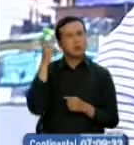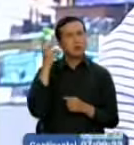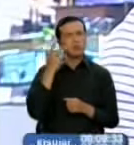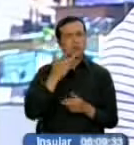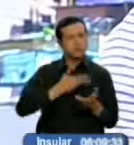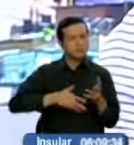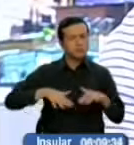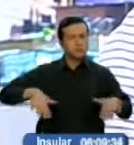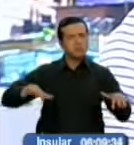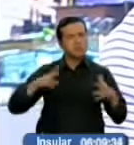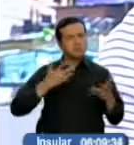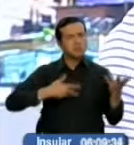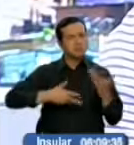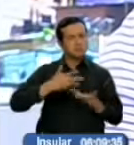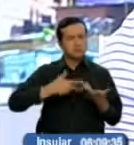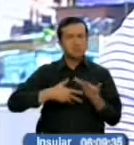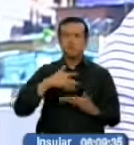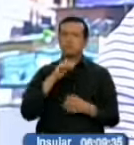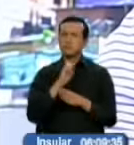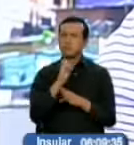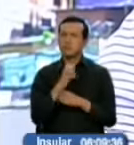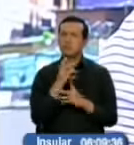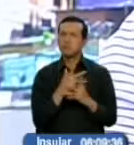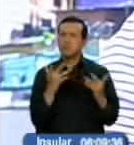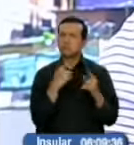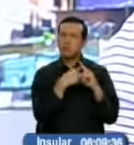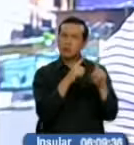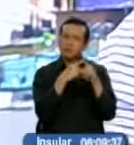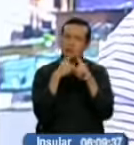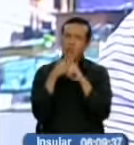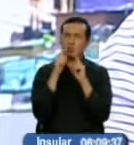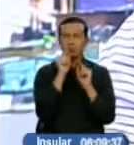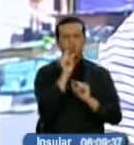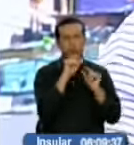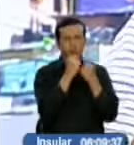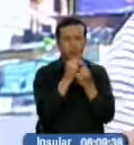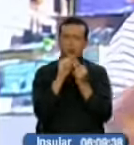espacio importante para que en el país podamos, diferentes